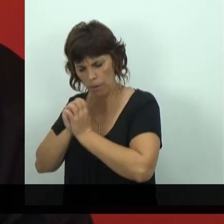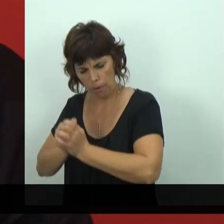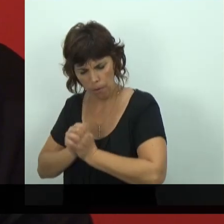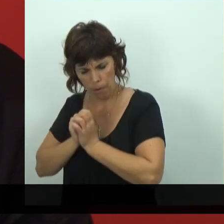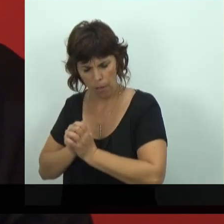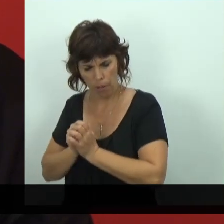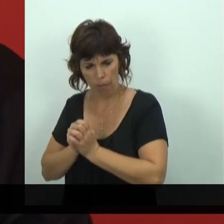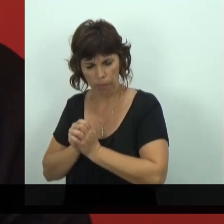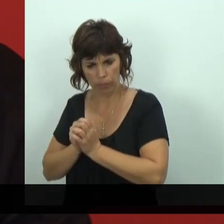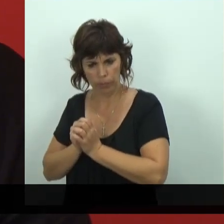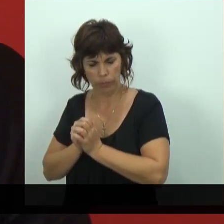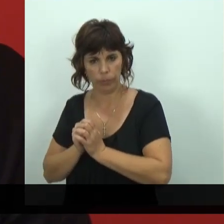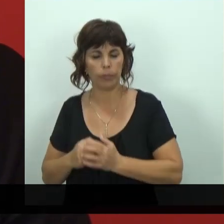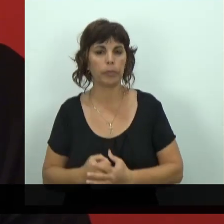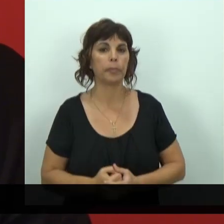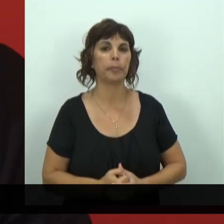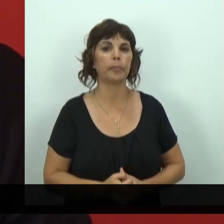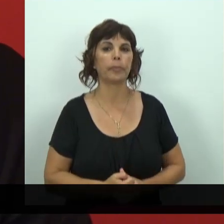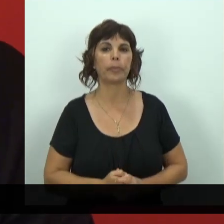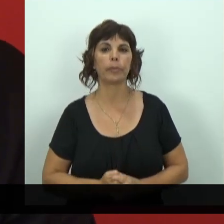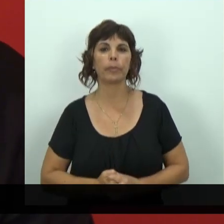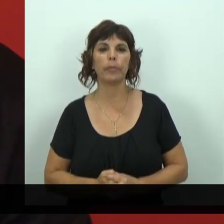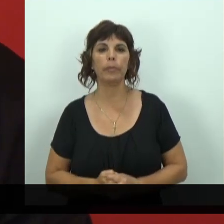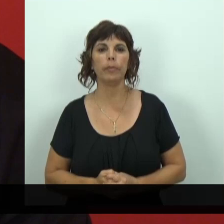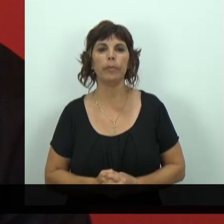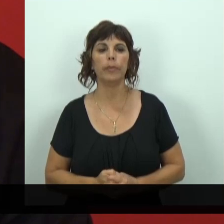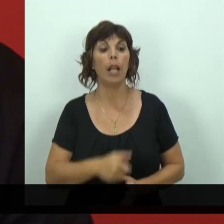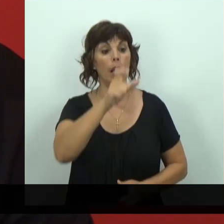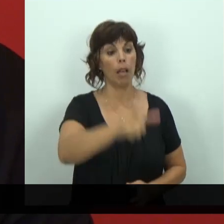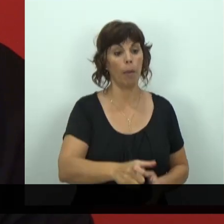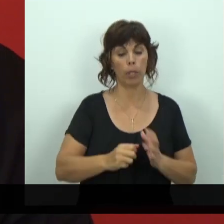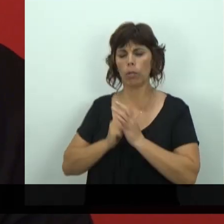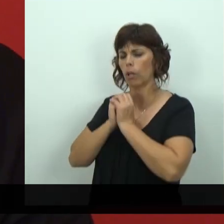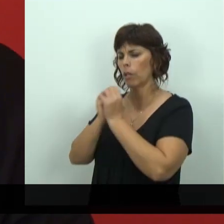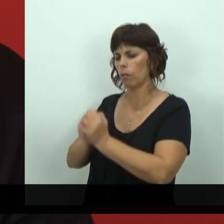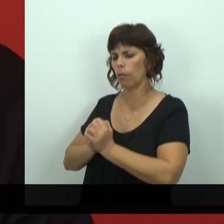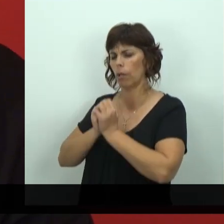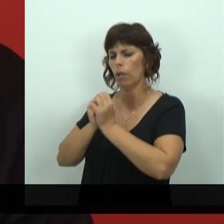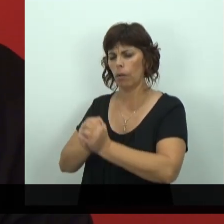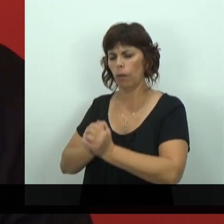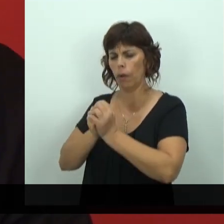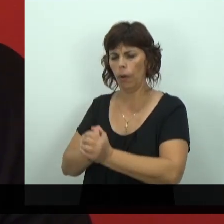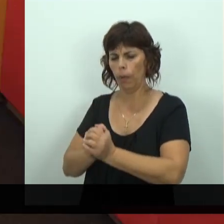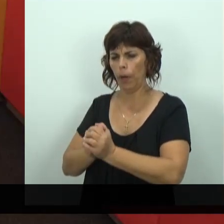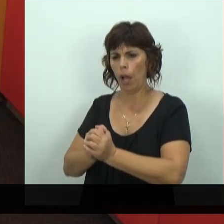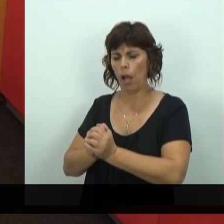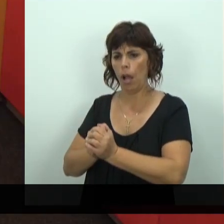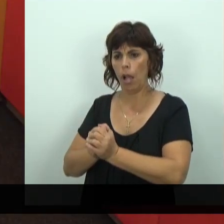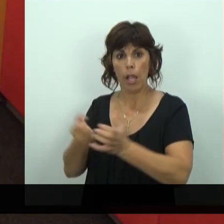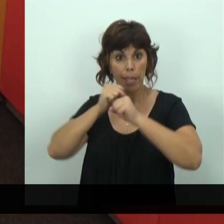cambiar por oración. Al que ora, nada le es imposible.